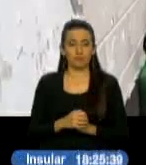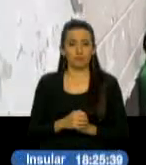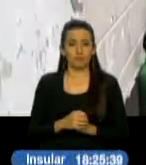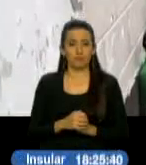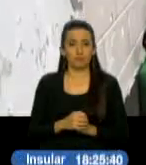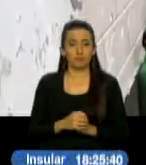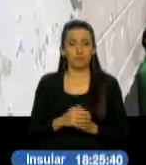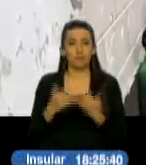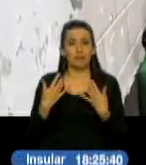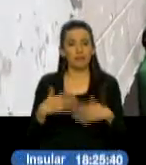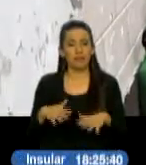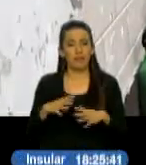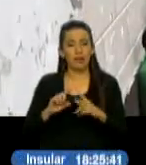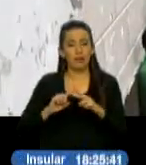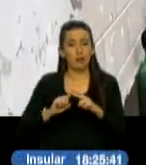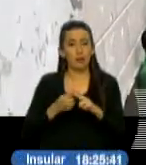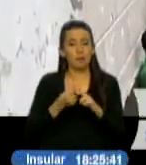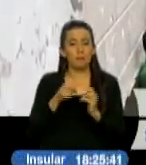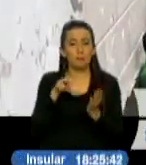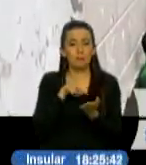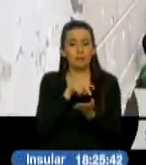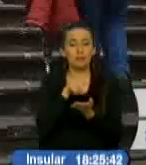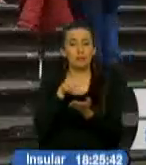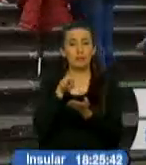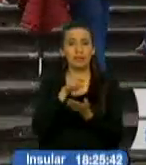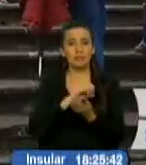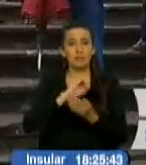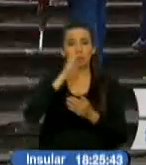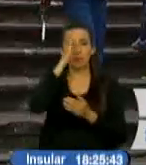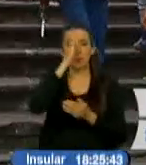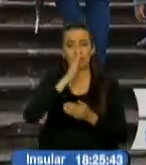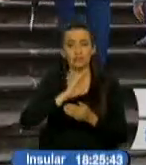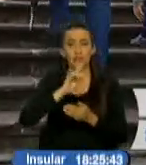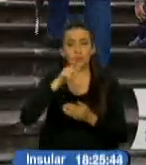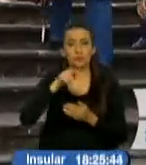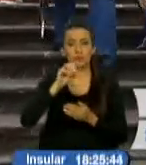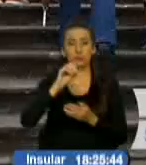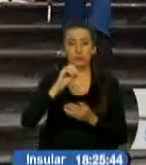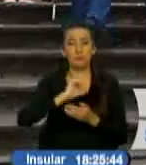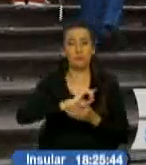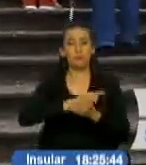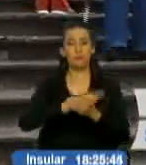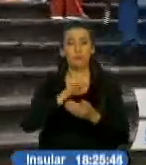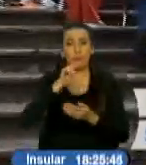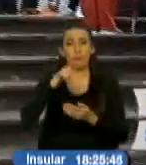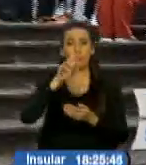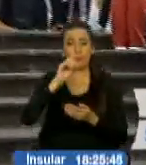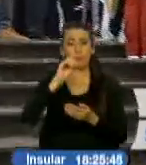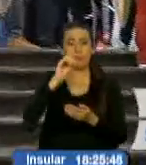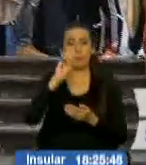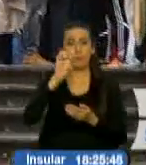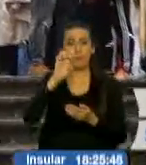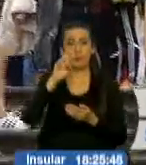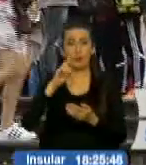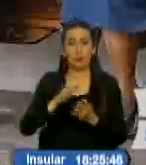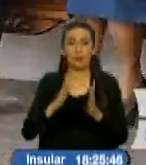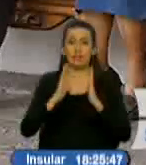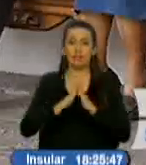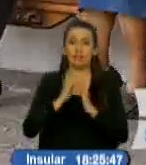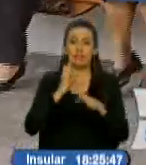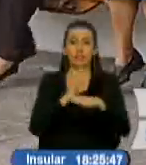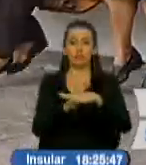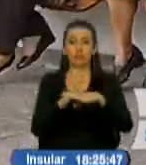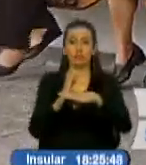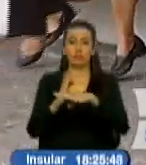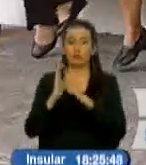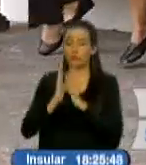A pocas horas del inicio de la tradicional procesión de Jesús del Gran Poder, en los exteriores de la iglesia de San Francisco asistieron decenas de personas que esperaban su turno para